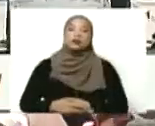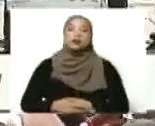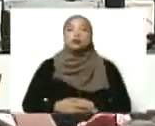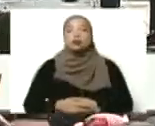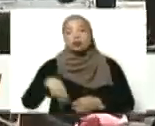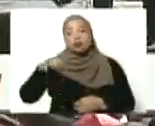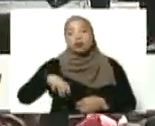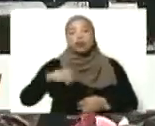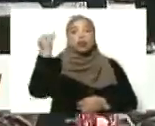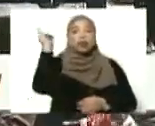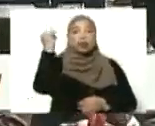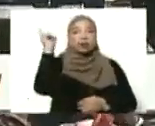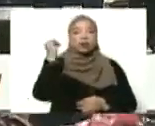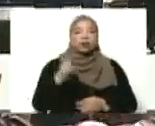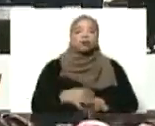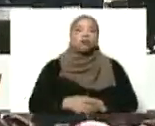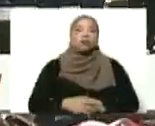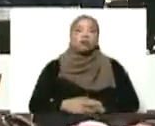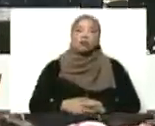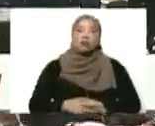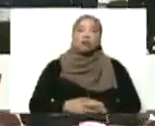estado de Yaracuy.